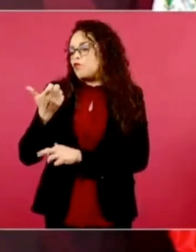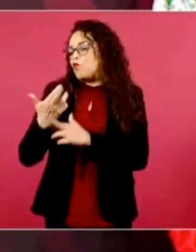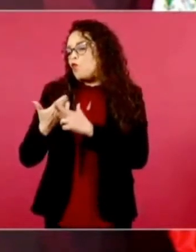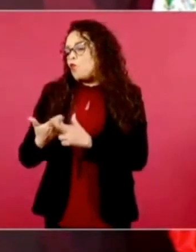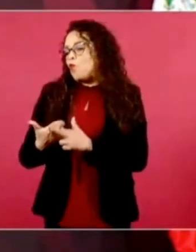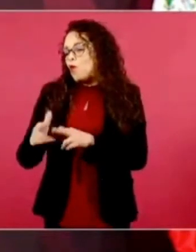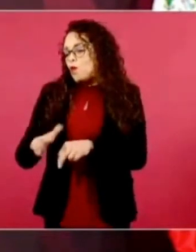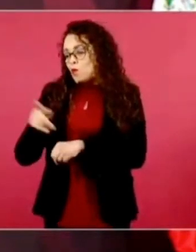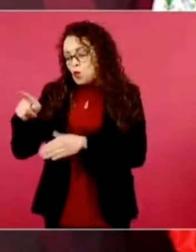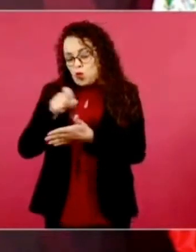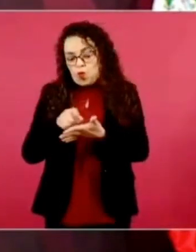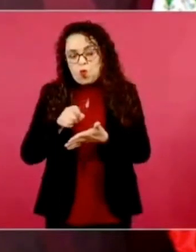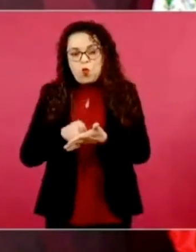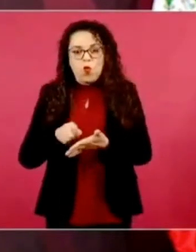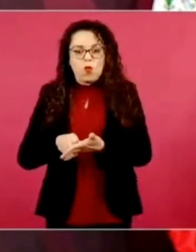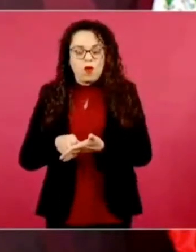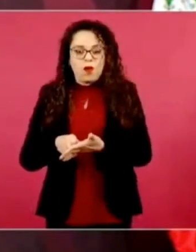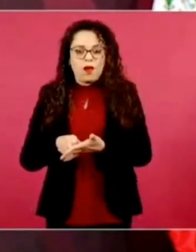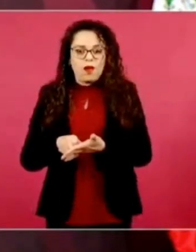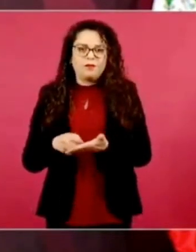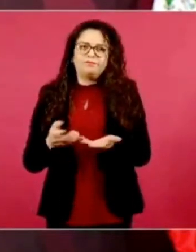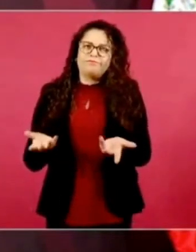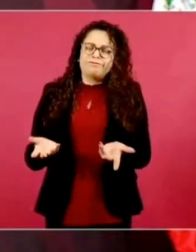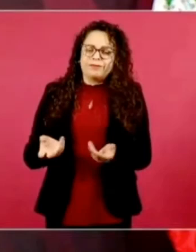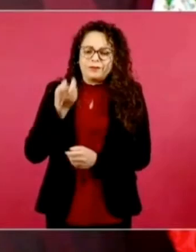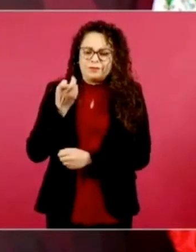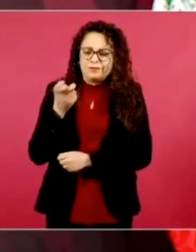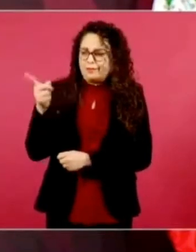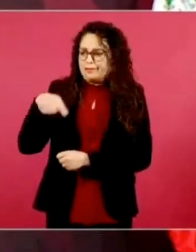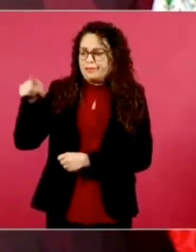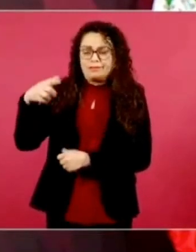Entonces, esa es la molestia que tiene,